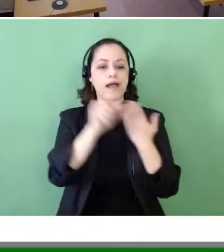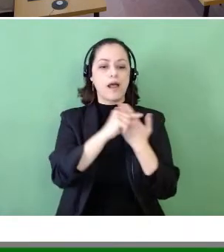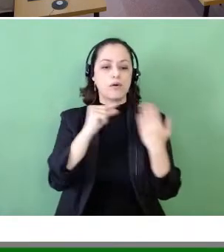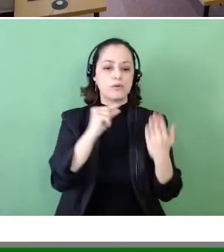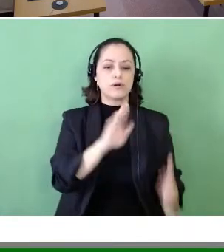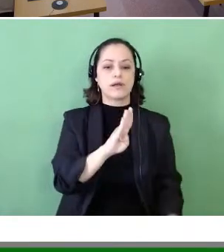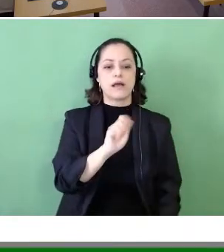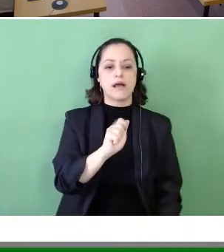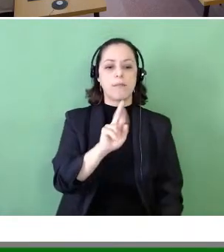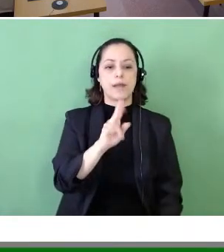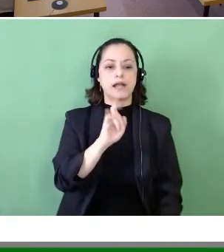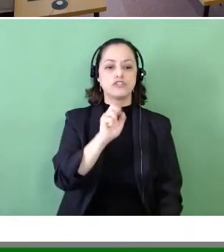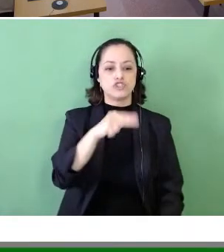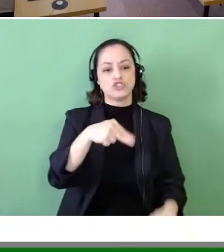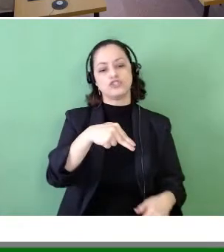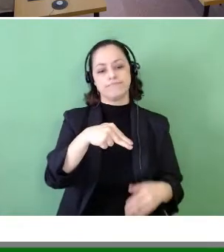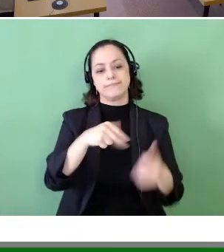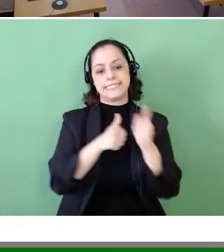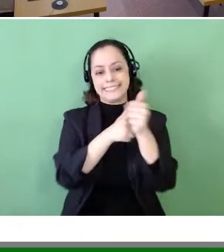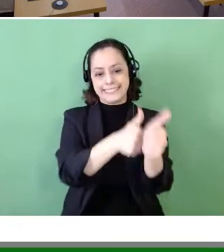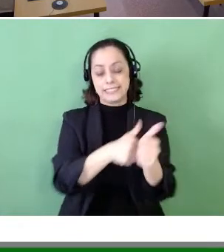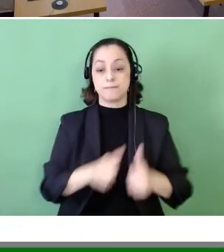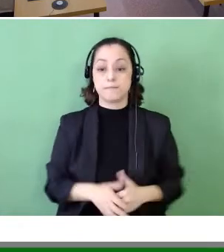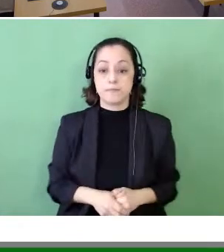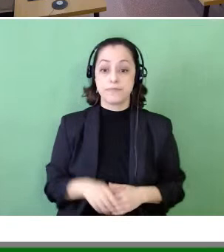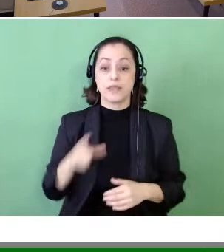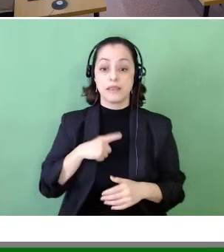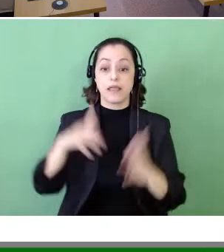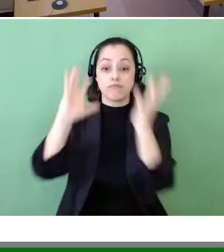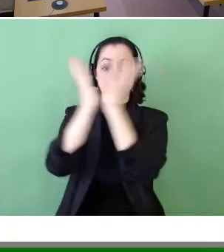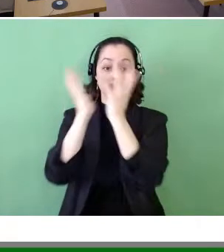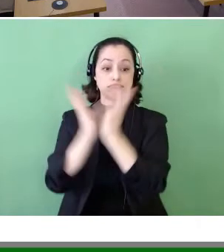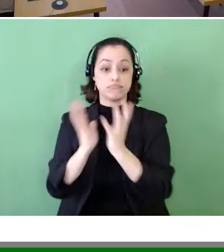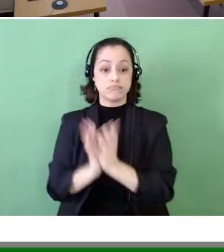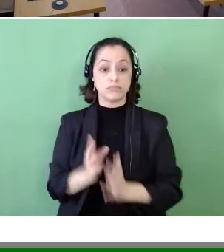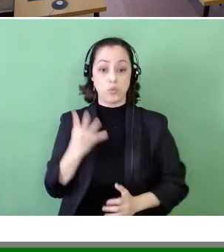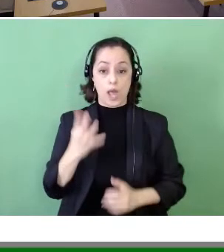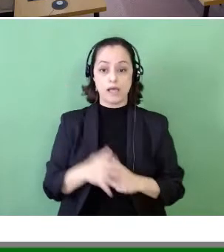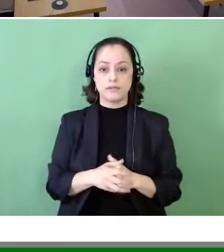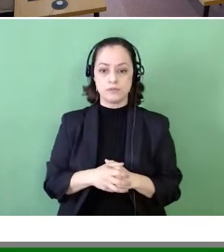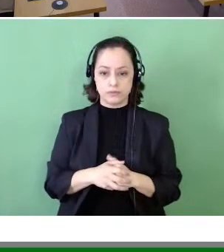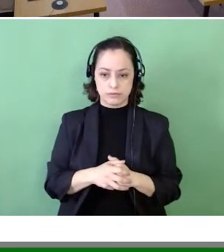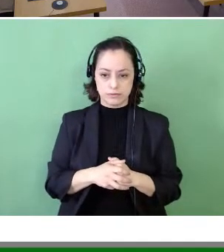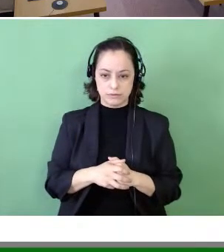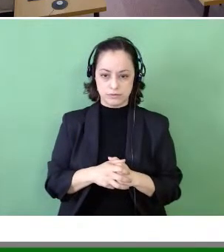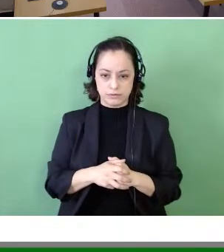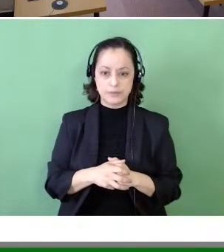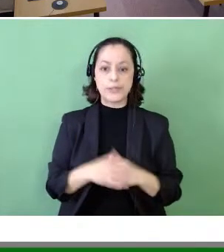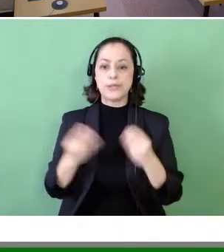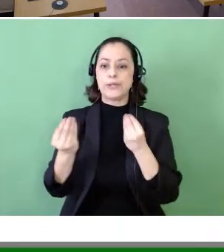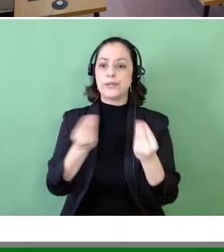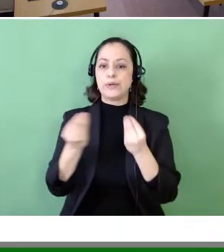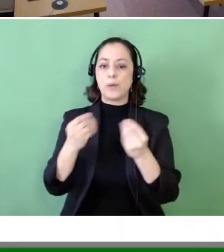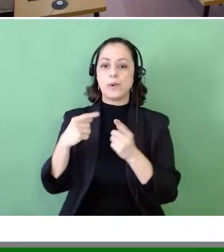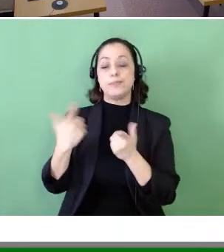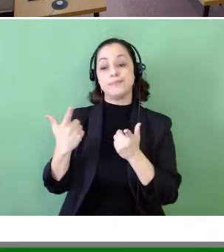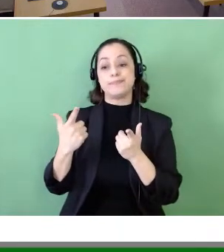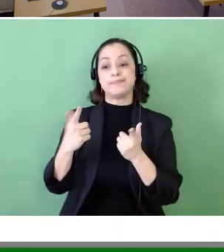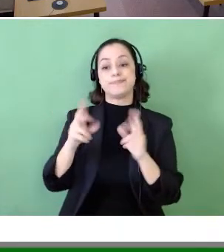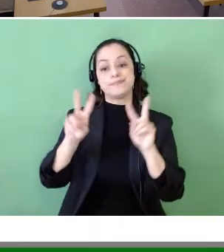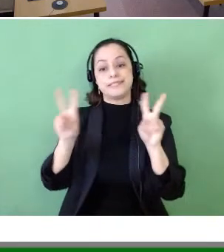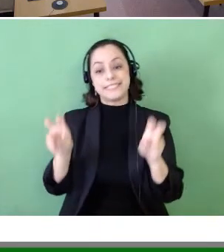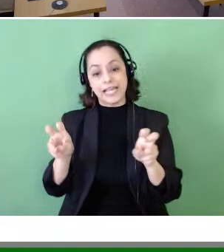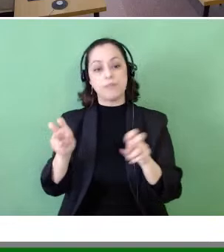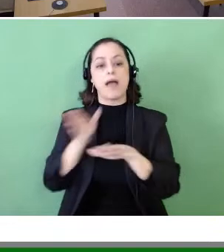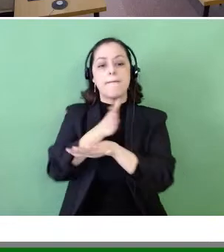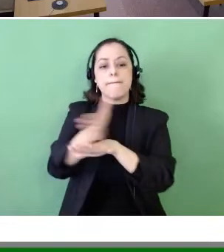cuatro categorías, porque preguntamos acerca del mercado laboral, acerca de su formación y acerca de esta